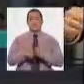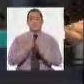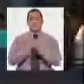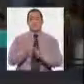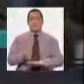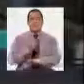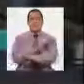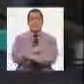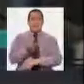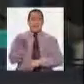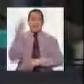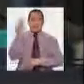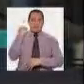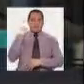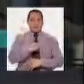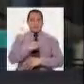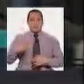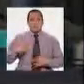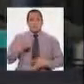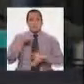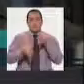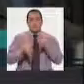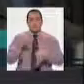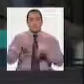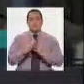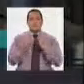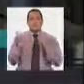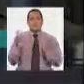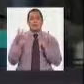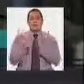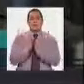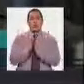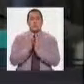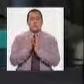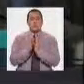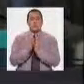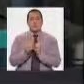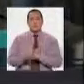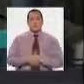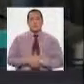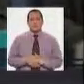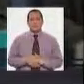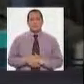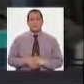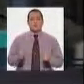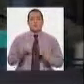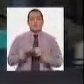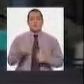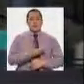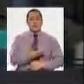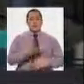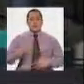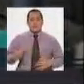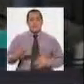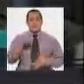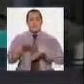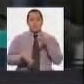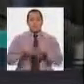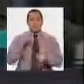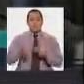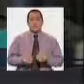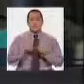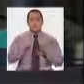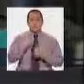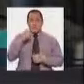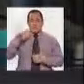solicité al entonces ministro de Justicia la reunión con el presidente del Poder Judicial